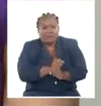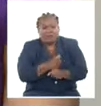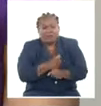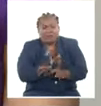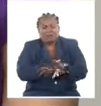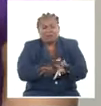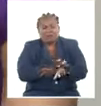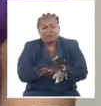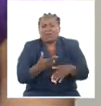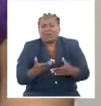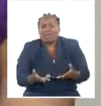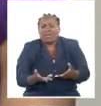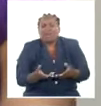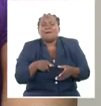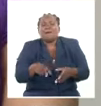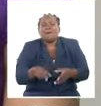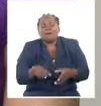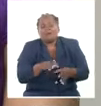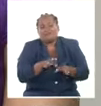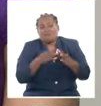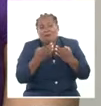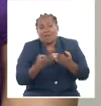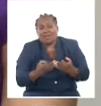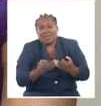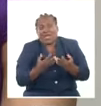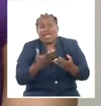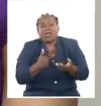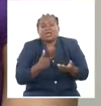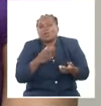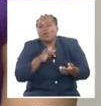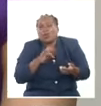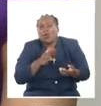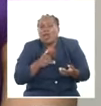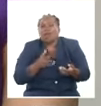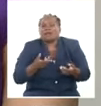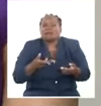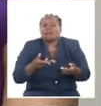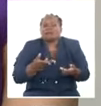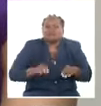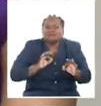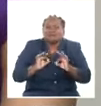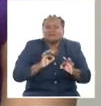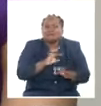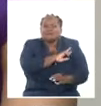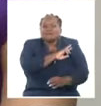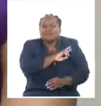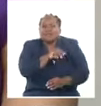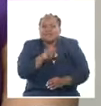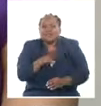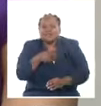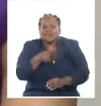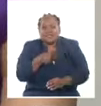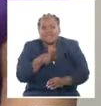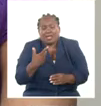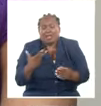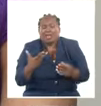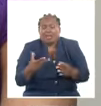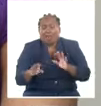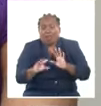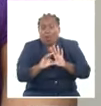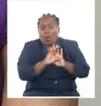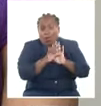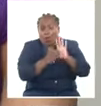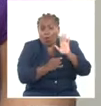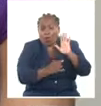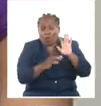De la multiparentalidad, la filiación adoptiva, asistida y socioafectiva, que está establecido en el Código de